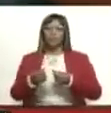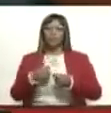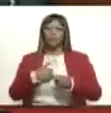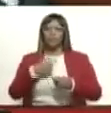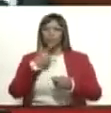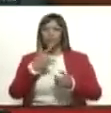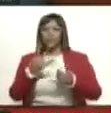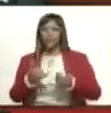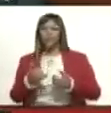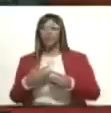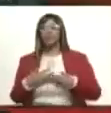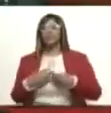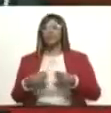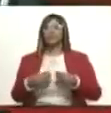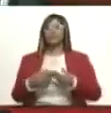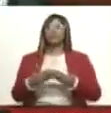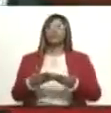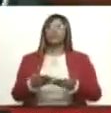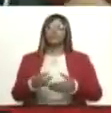este momento llegar a todos ustedes